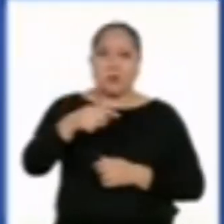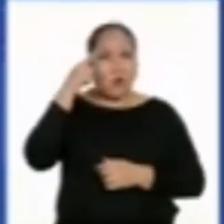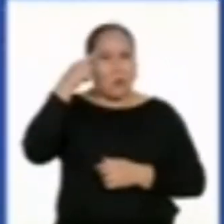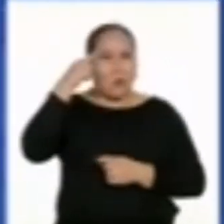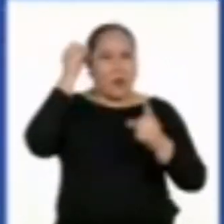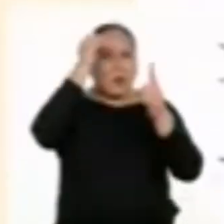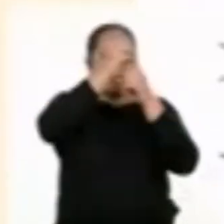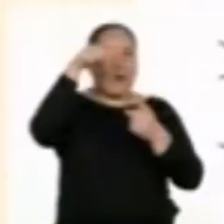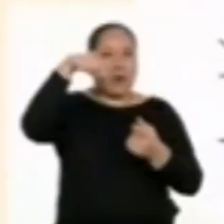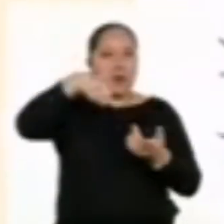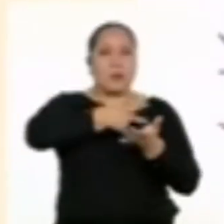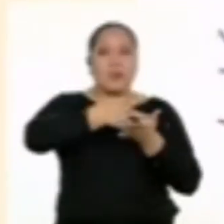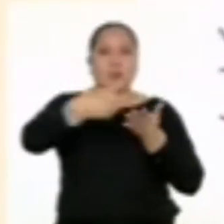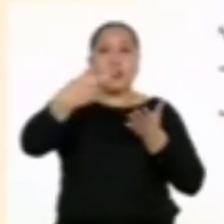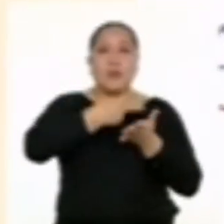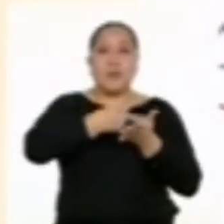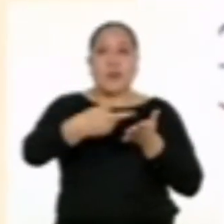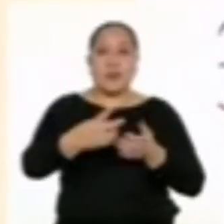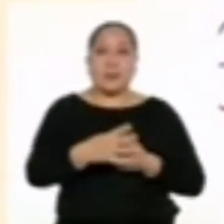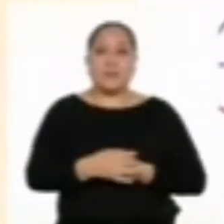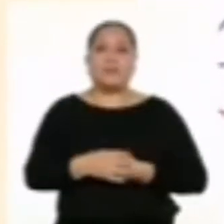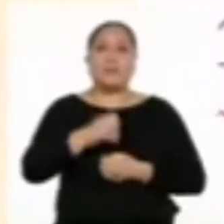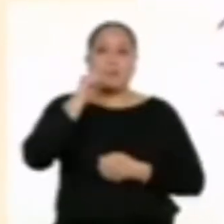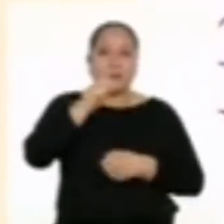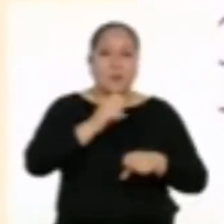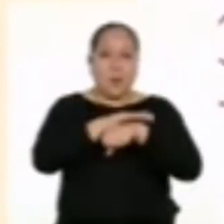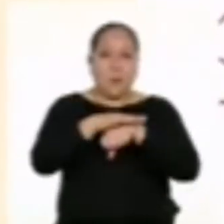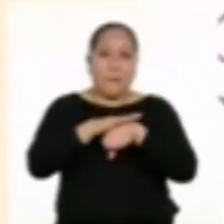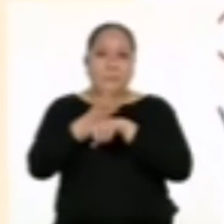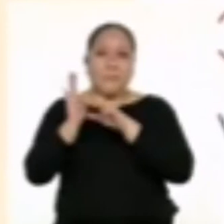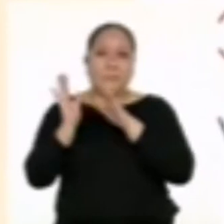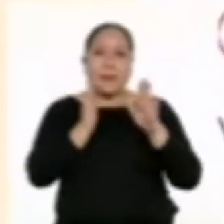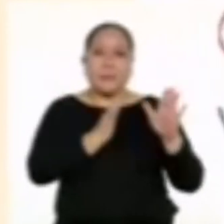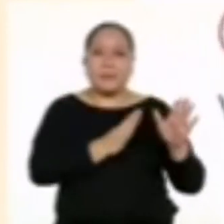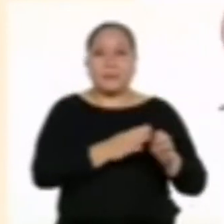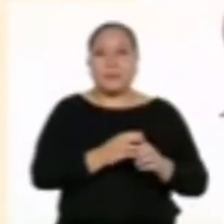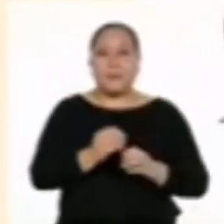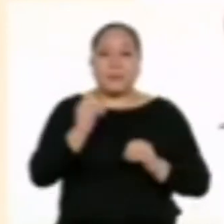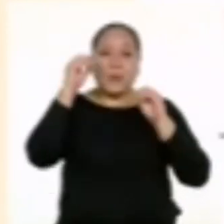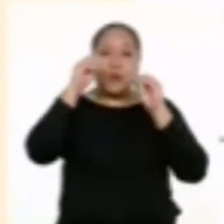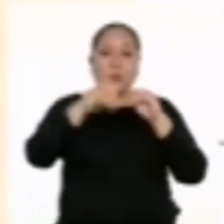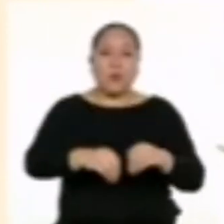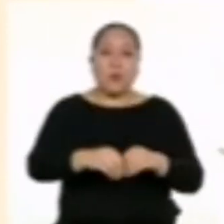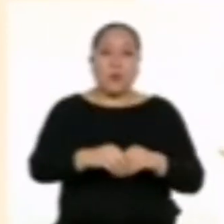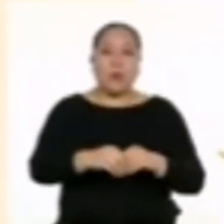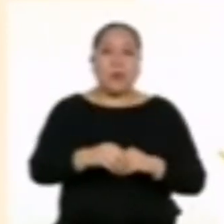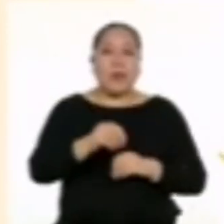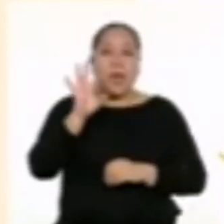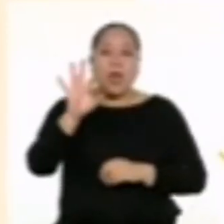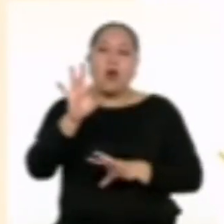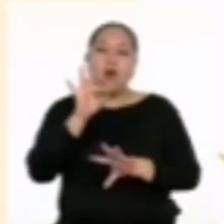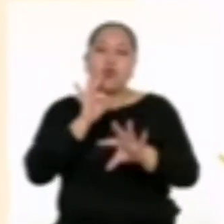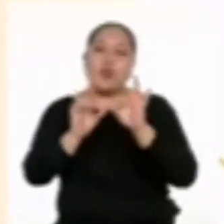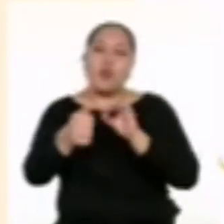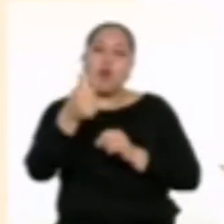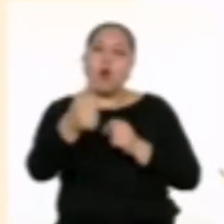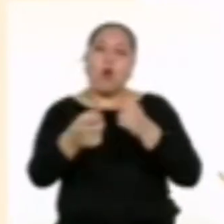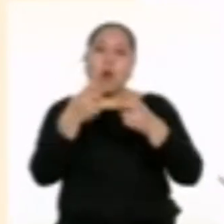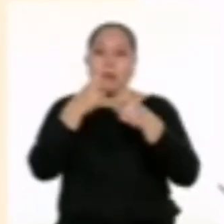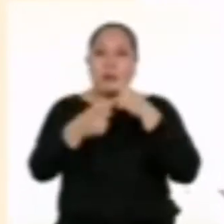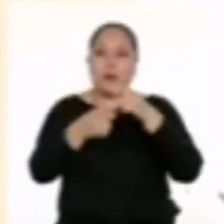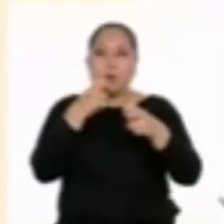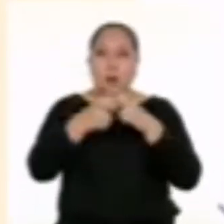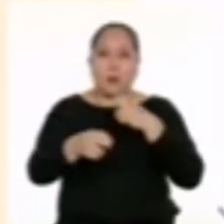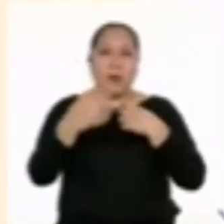2 semanas. Así es, un plan de mejora se construye partiendo de la identificación de una